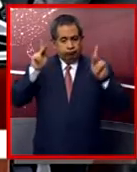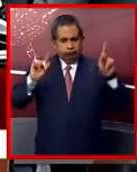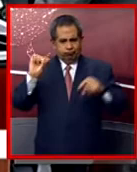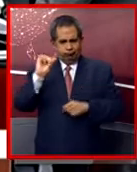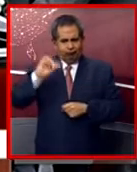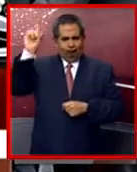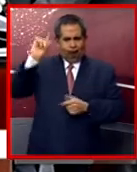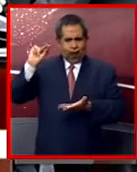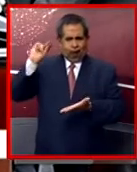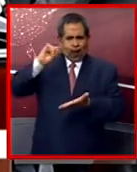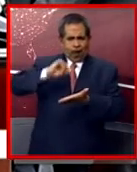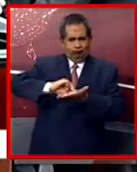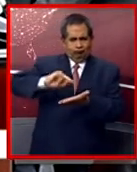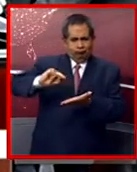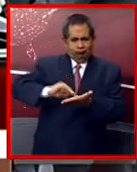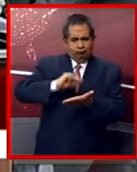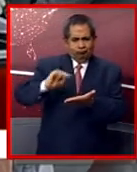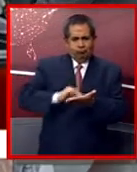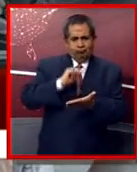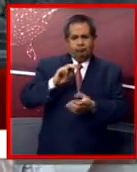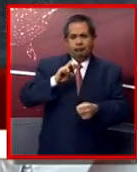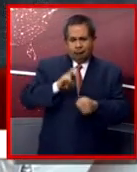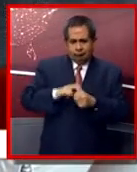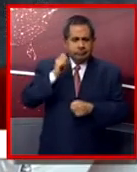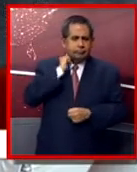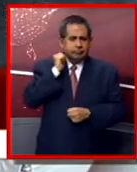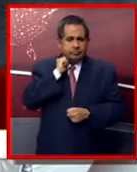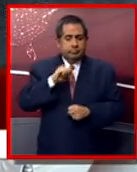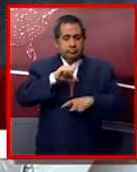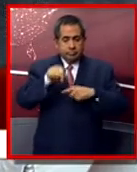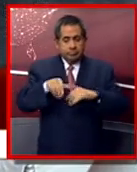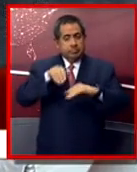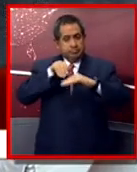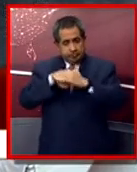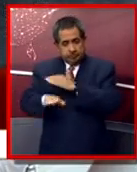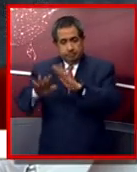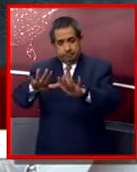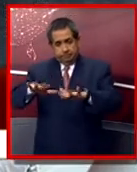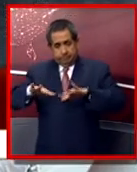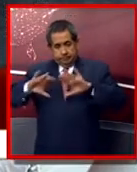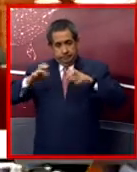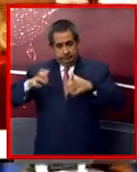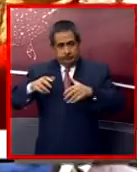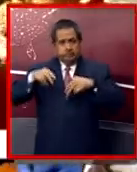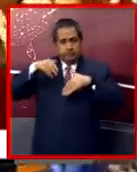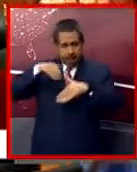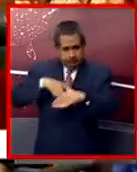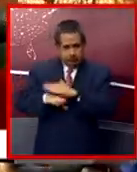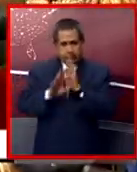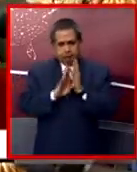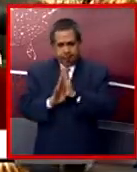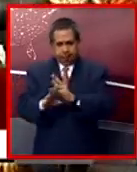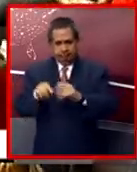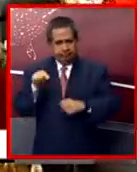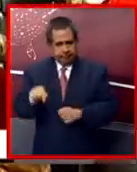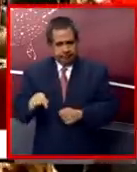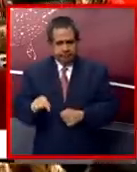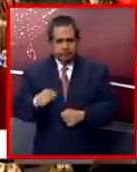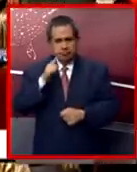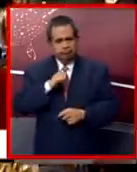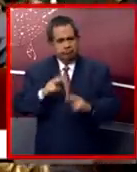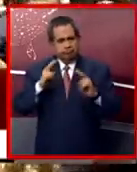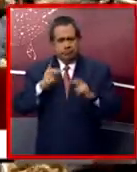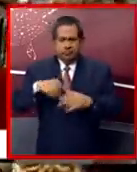distinguidas de la alta tribuna mexicana, para después acudir al salón de plenos y dar inicio a la sesión solemne, donde recibió